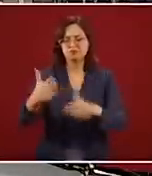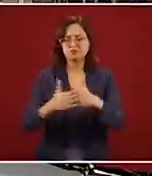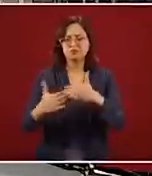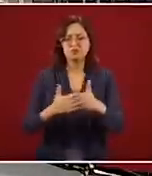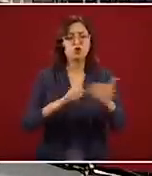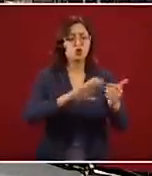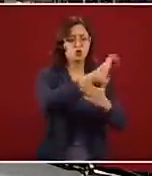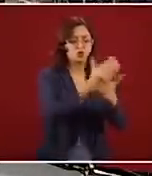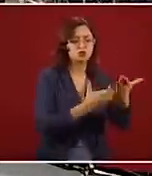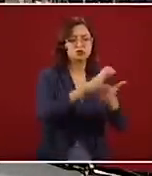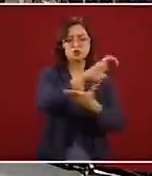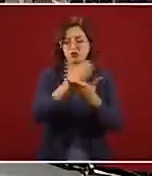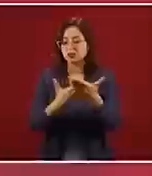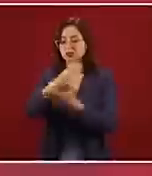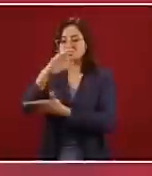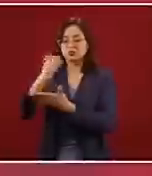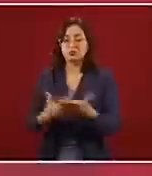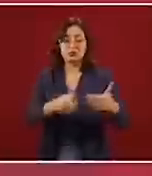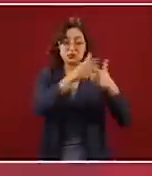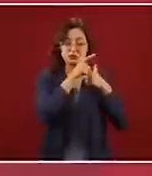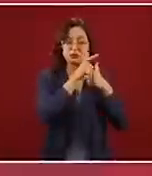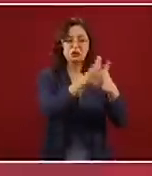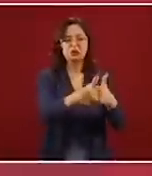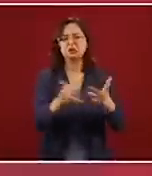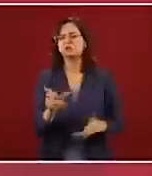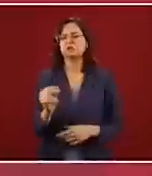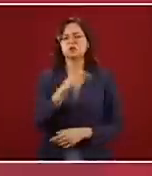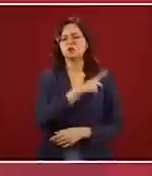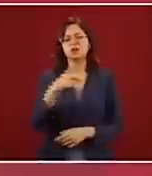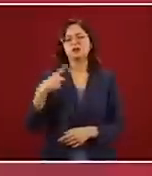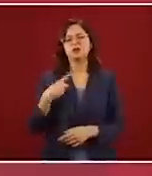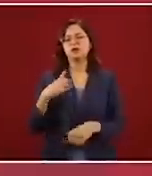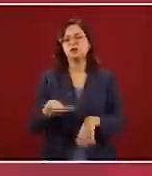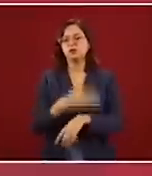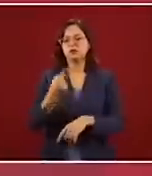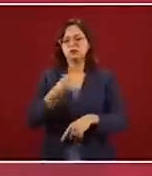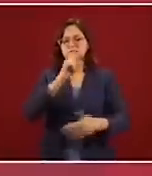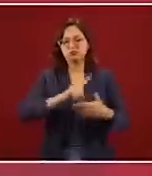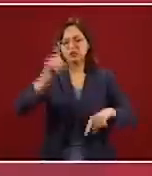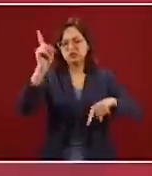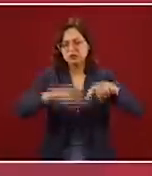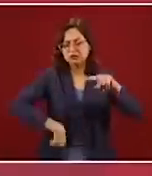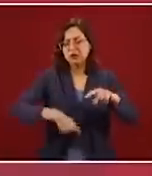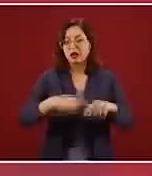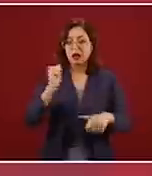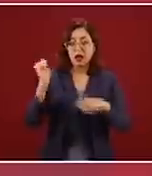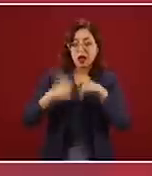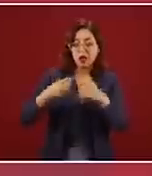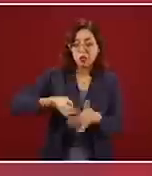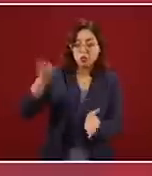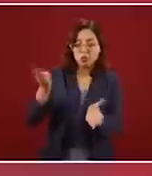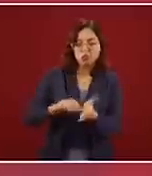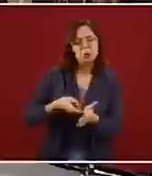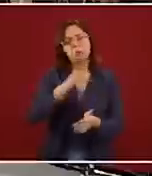contratos no hay razón para conservarlos porque no hay penalización económica para las instituciones. En otros casos, sí es